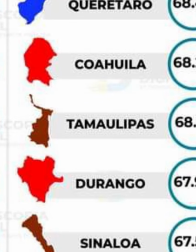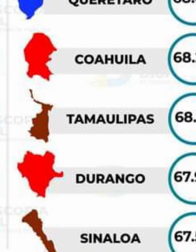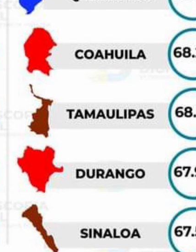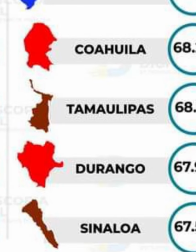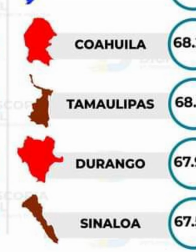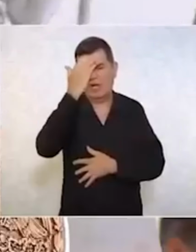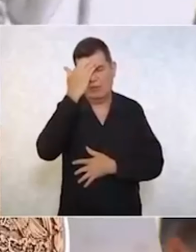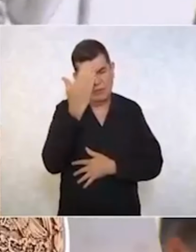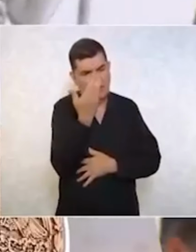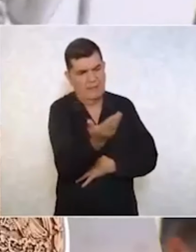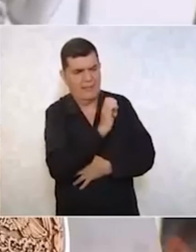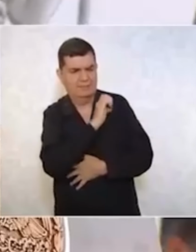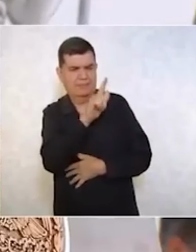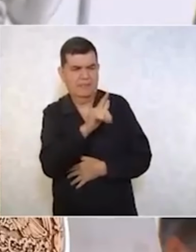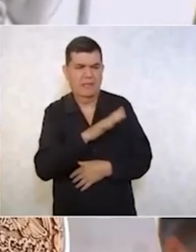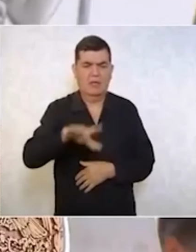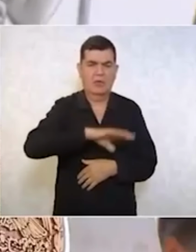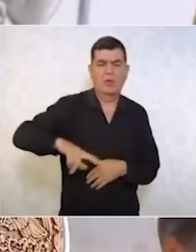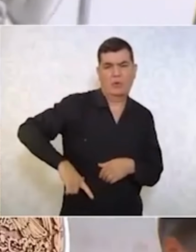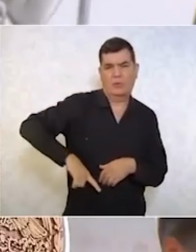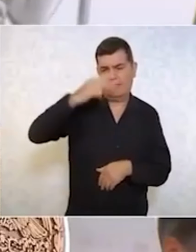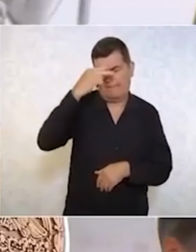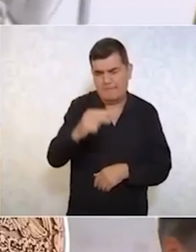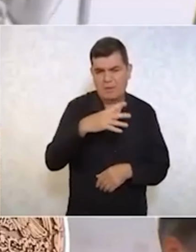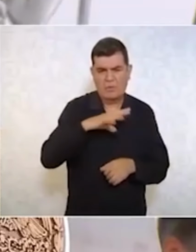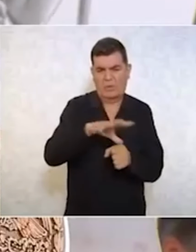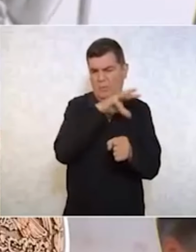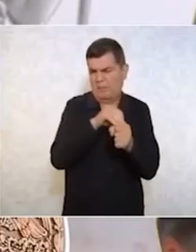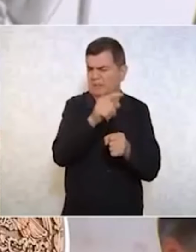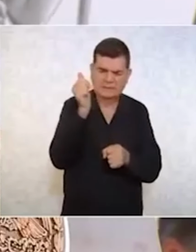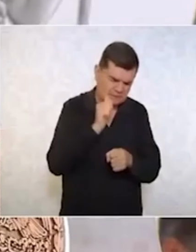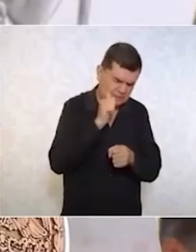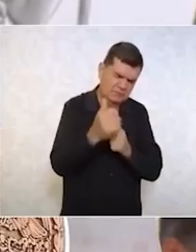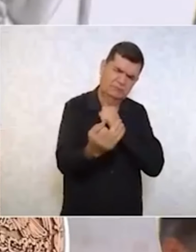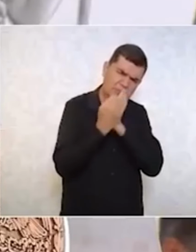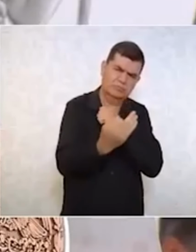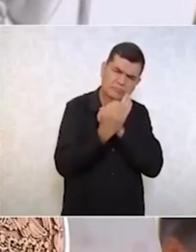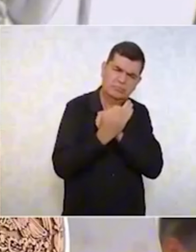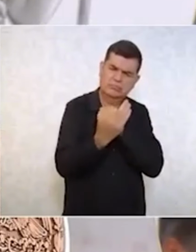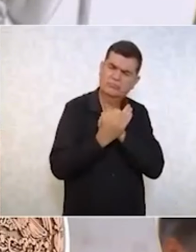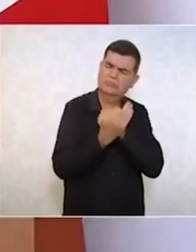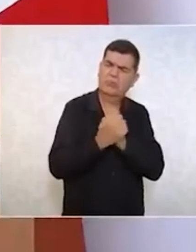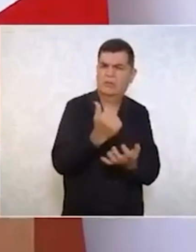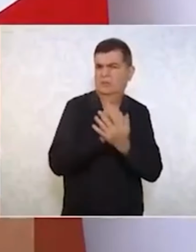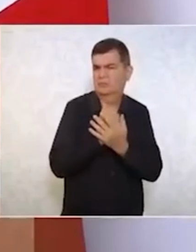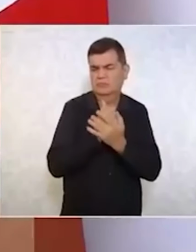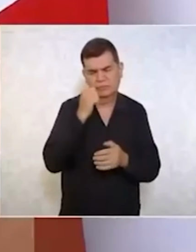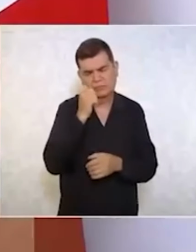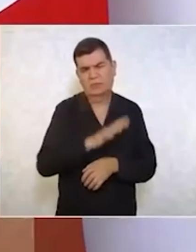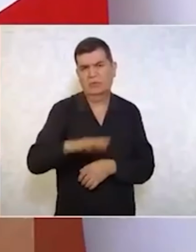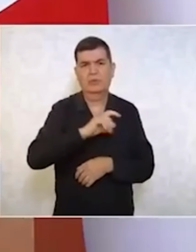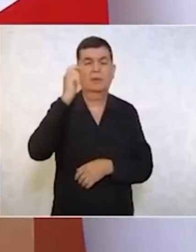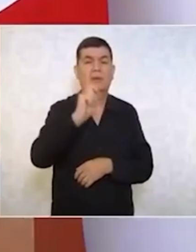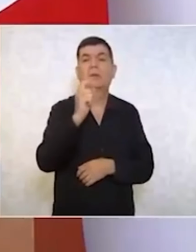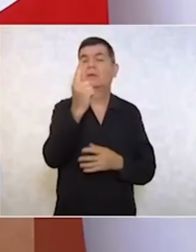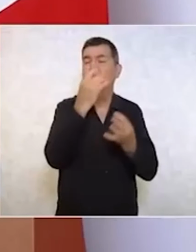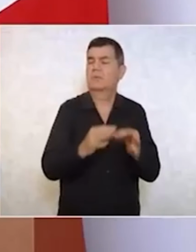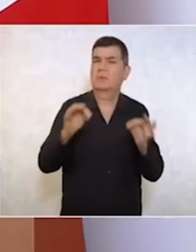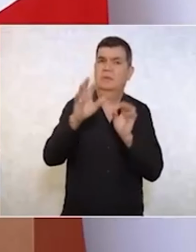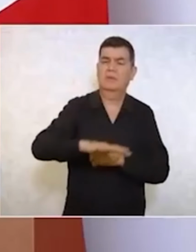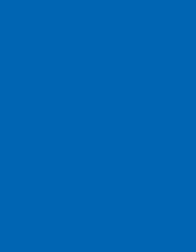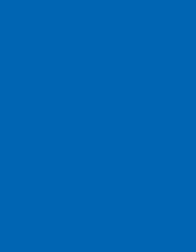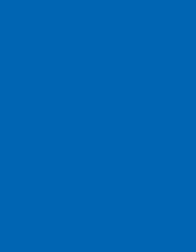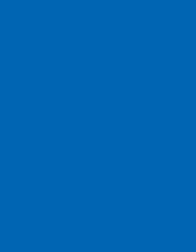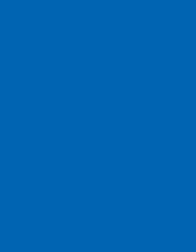ambas mandatarias, quienes han demostrado que el tiempo de las mujeres va de la mano con la transformación del país y de Guerrero.